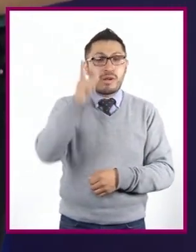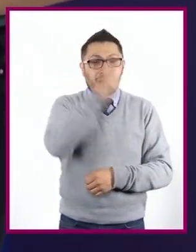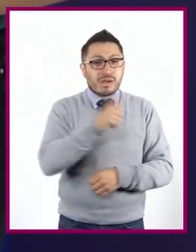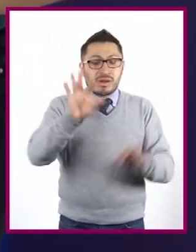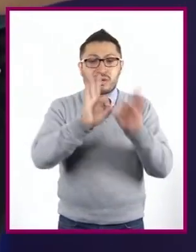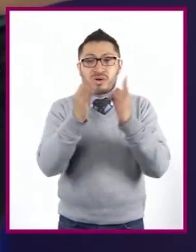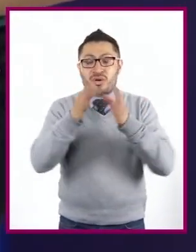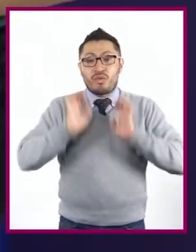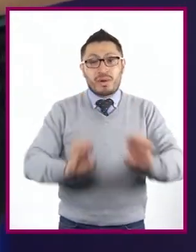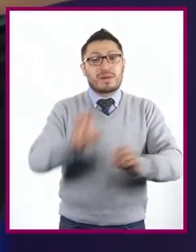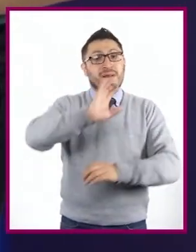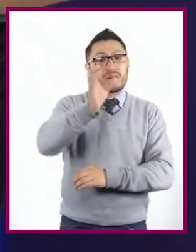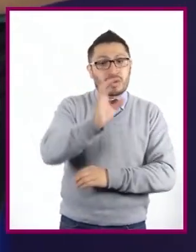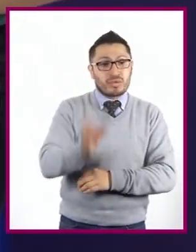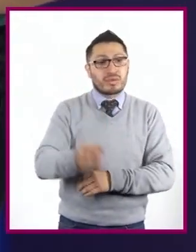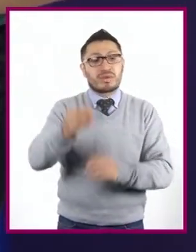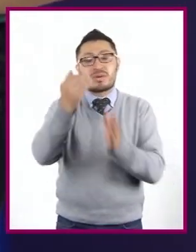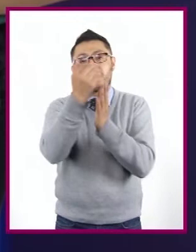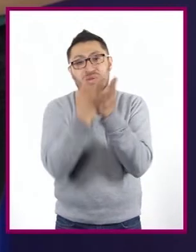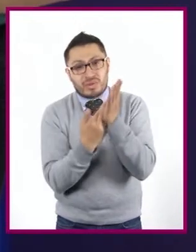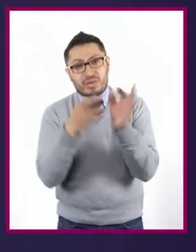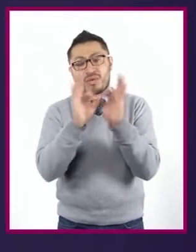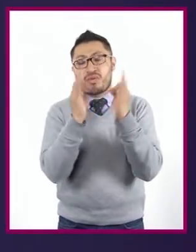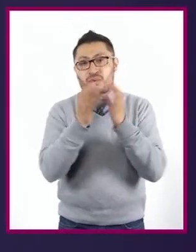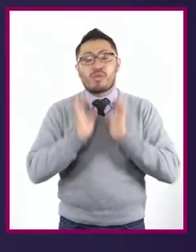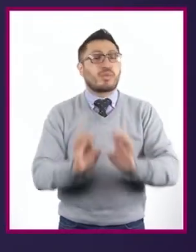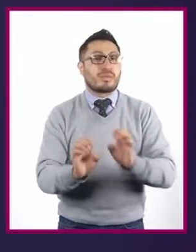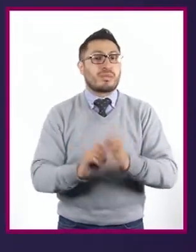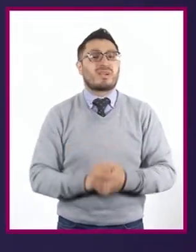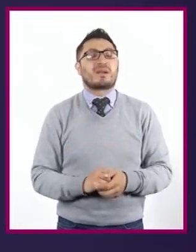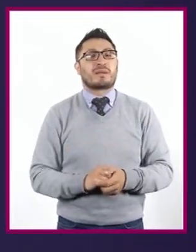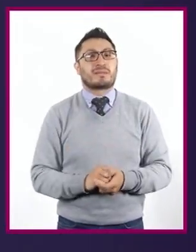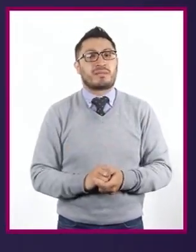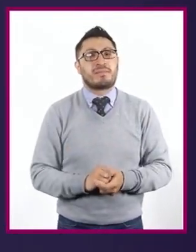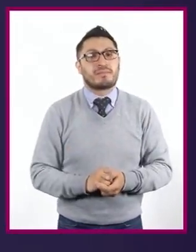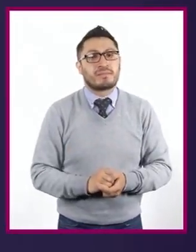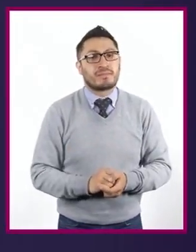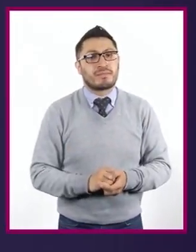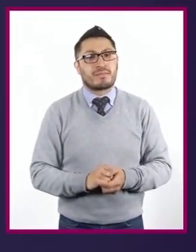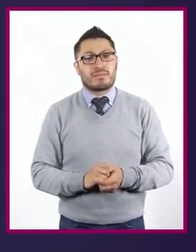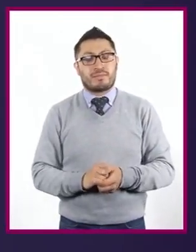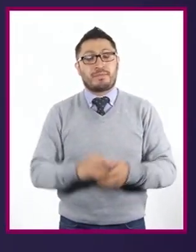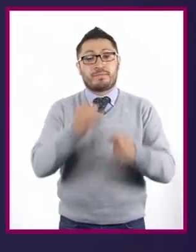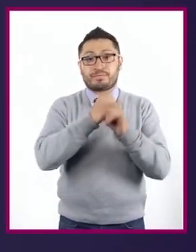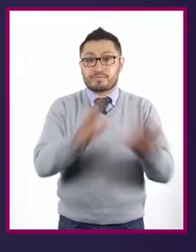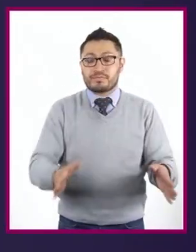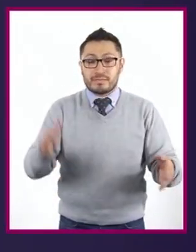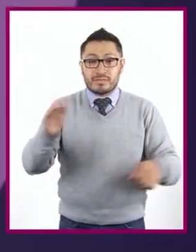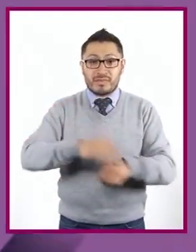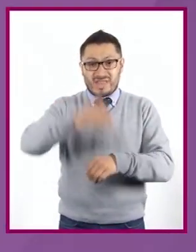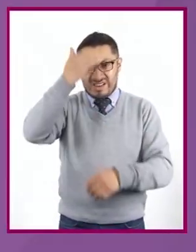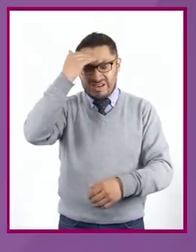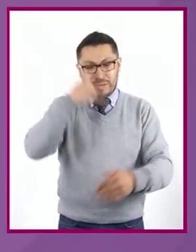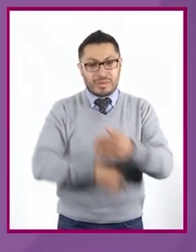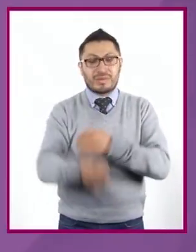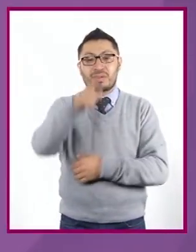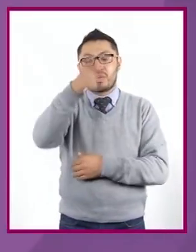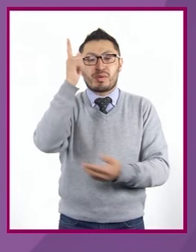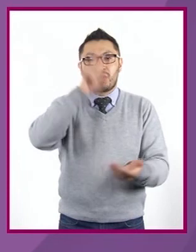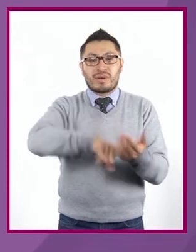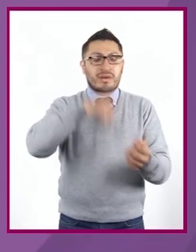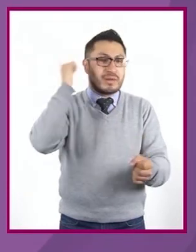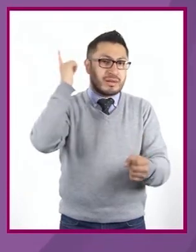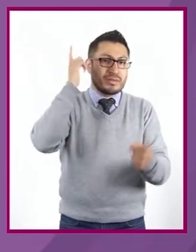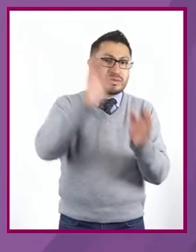formal y en qué momento uno menos formal. Para ampliar la información que hemos visto, localicen en sus libros de texto